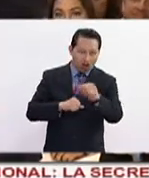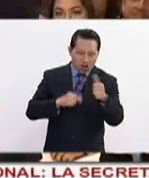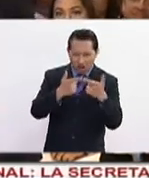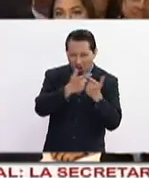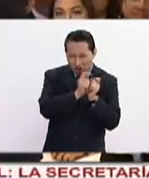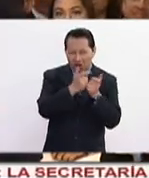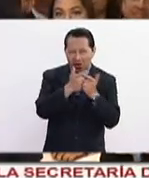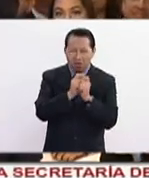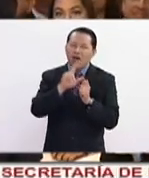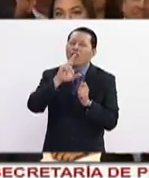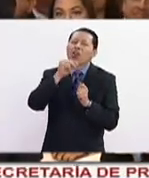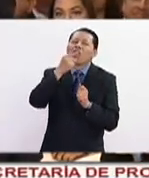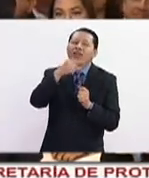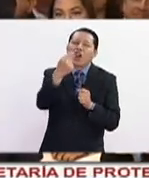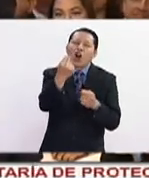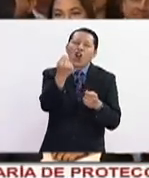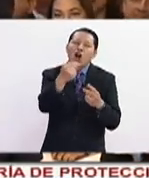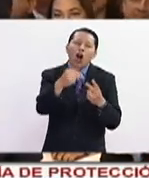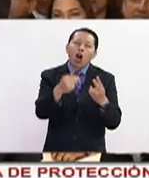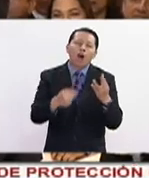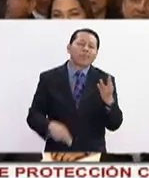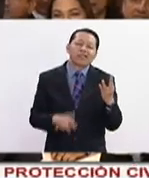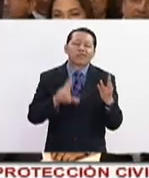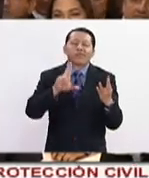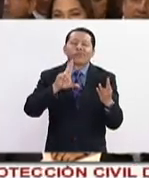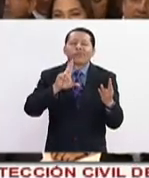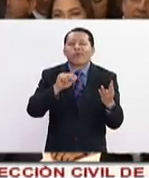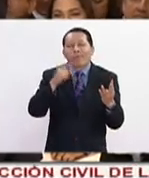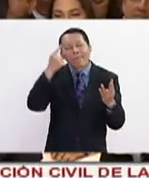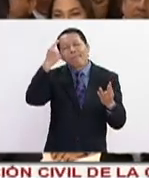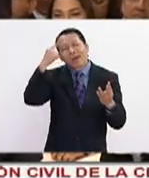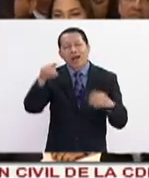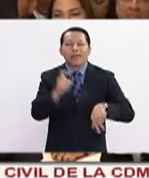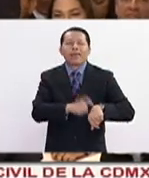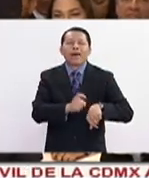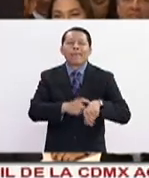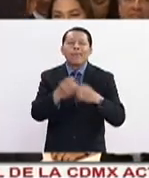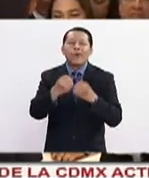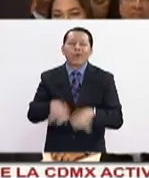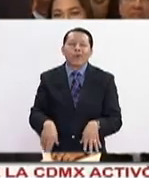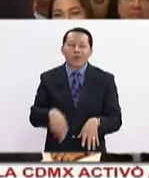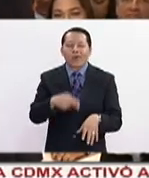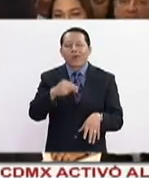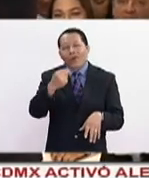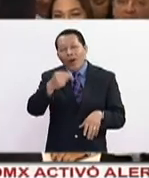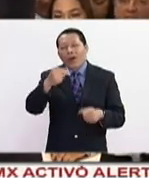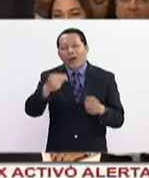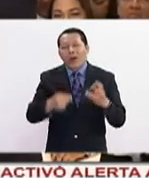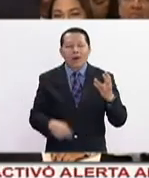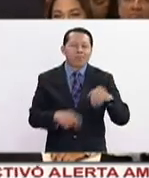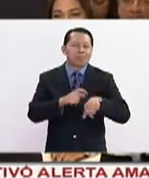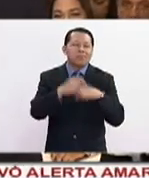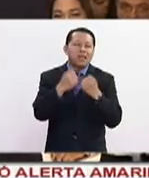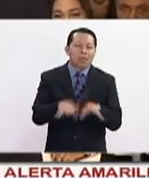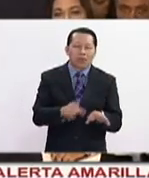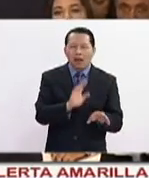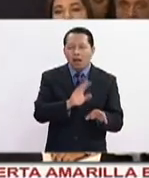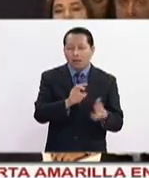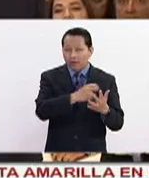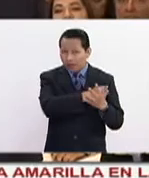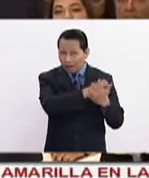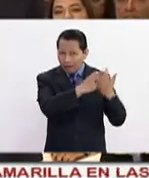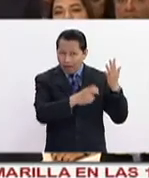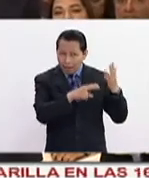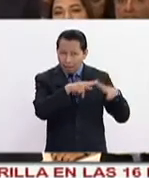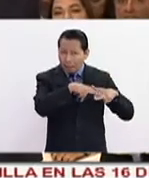los menciono porque no tiene caso perder el tiempo en citar sus nombres, ninguno le